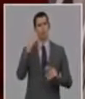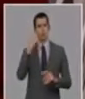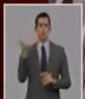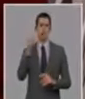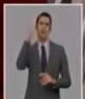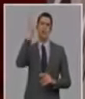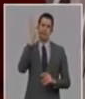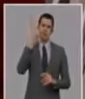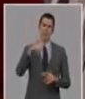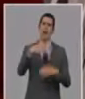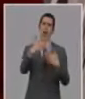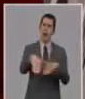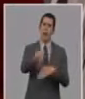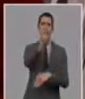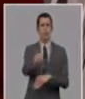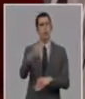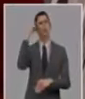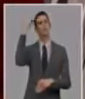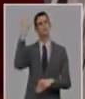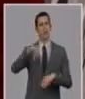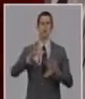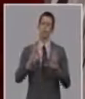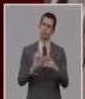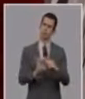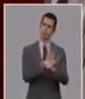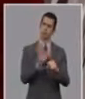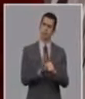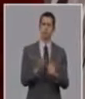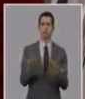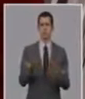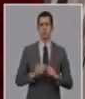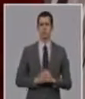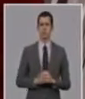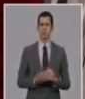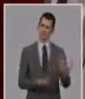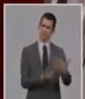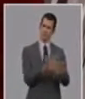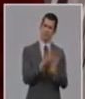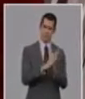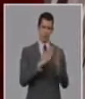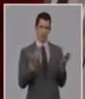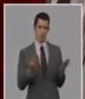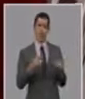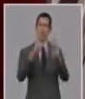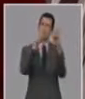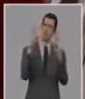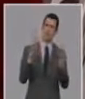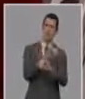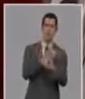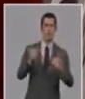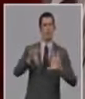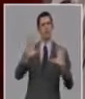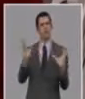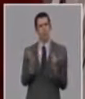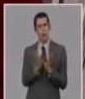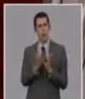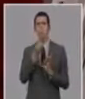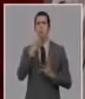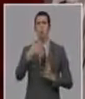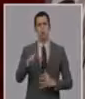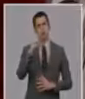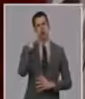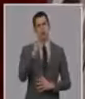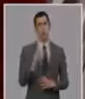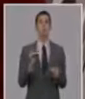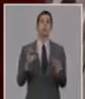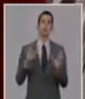de nuestros medios impresos de comunicación y todo el trabajo que se ha hecho desde el Ministerio de Salud Pública y de todas las autoridades por